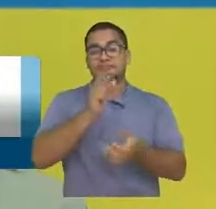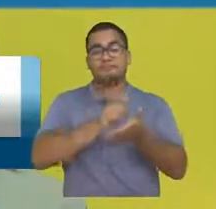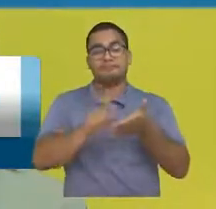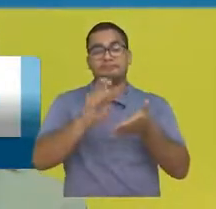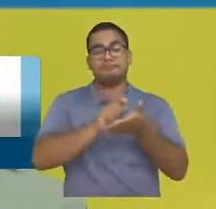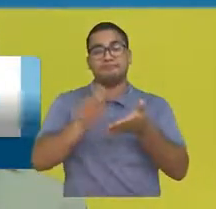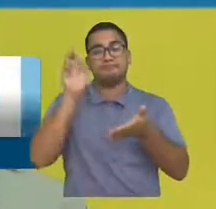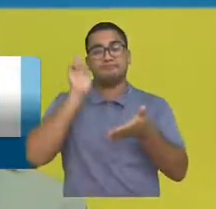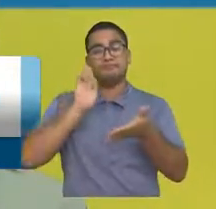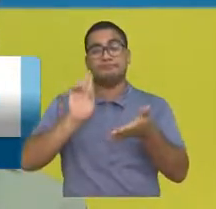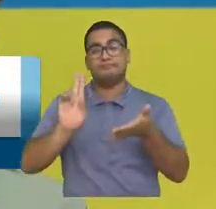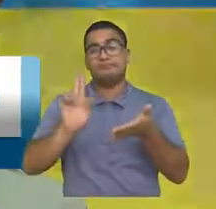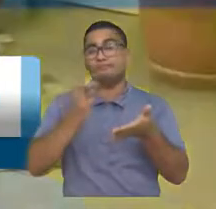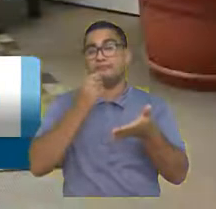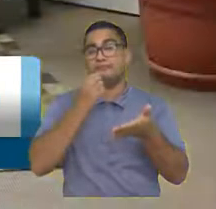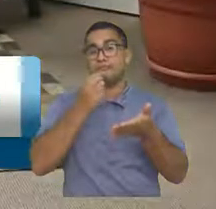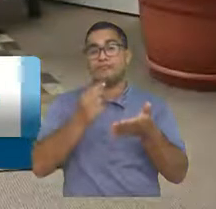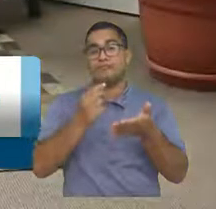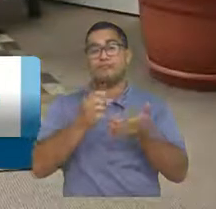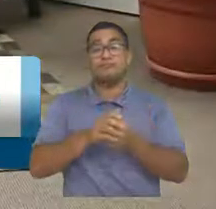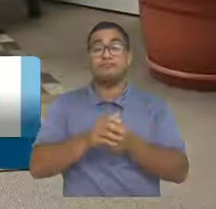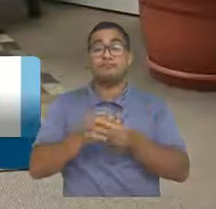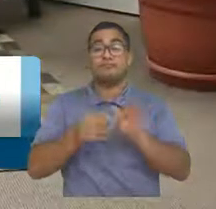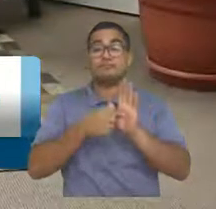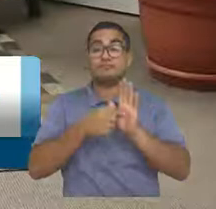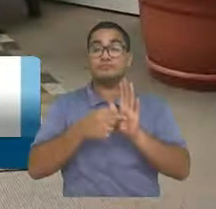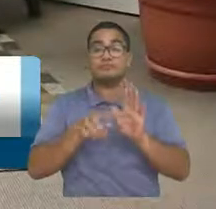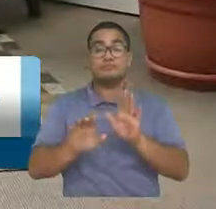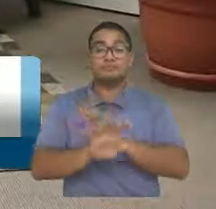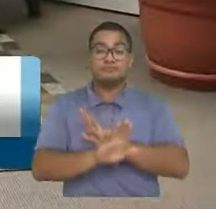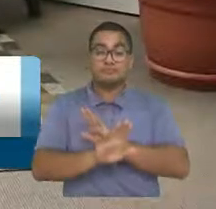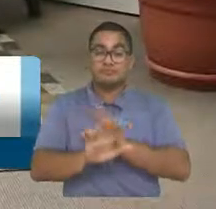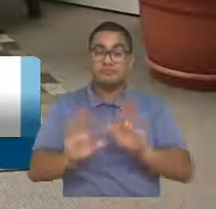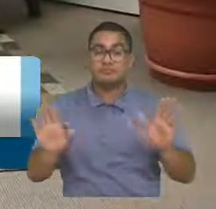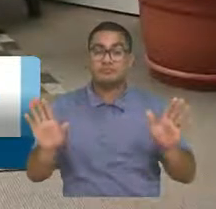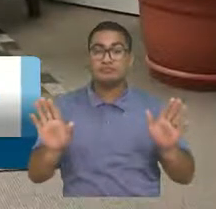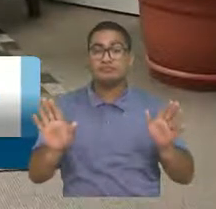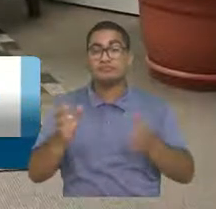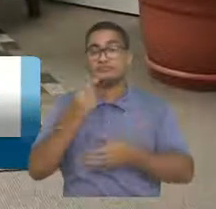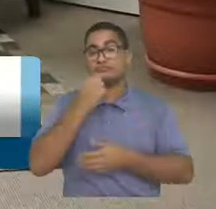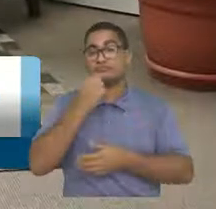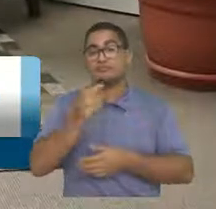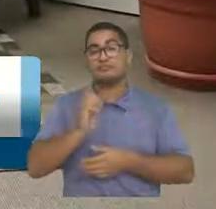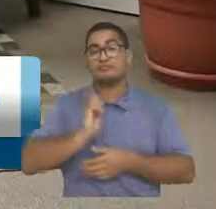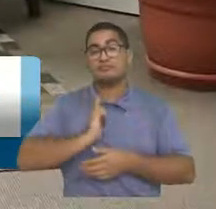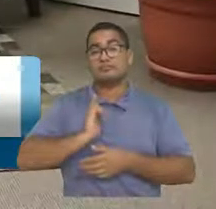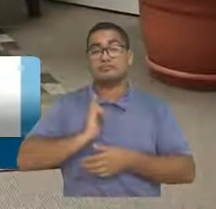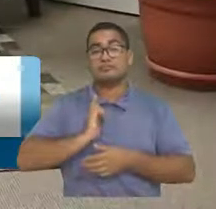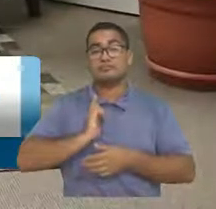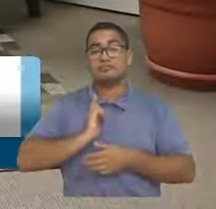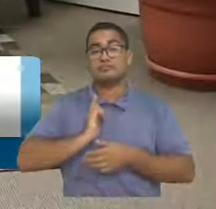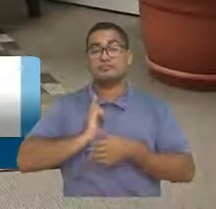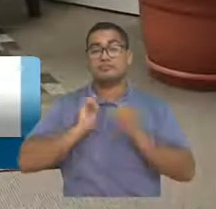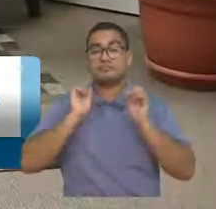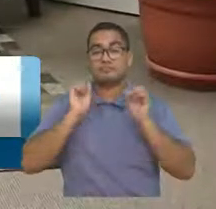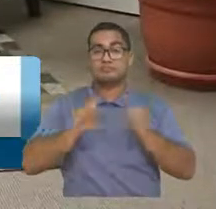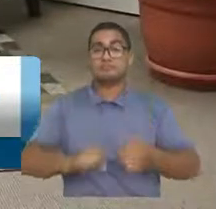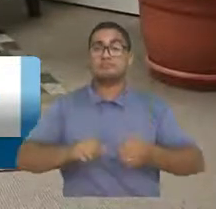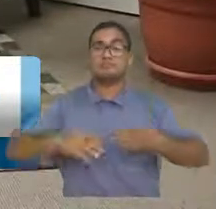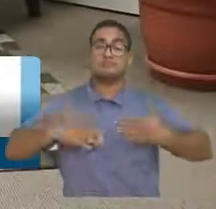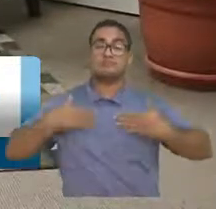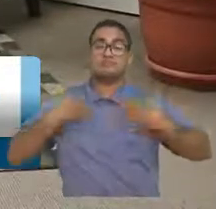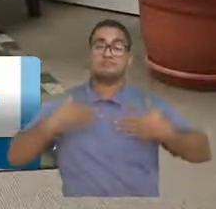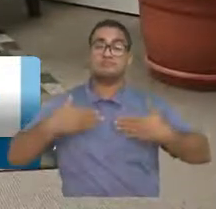Los universitarios, sí, suelen mucho estresarse. Pero cuando terminas ese periodo, tenés un gozo, un éxito, y eso una te satisfacción.